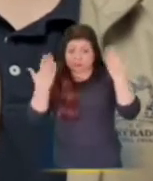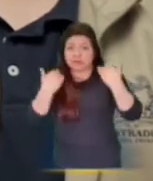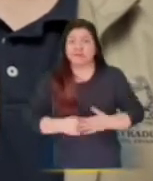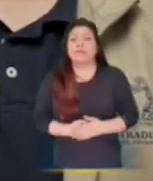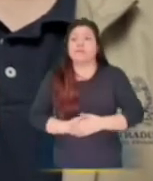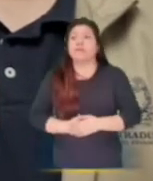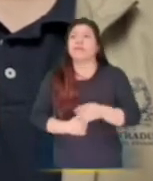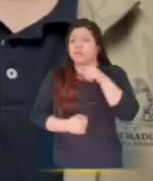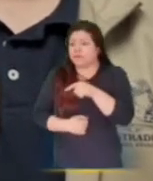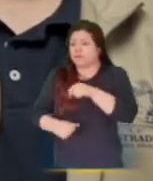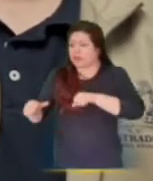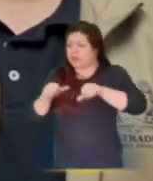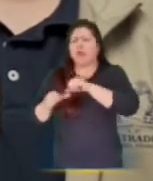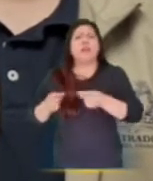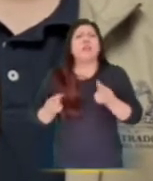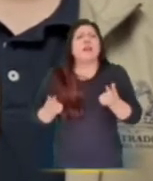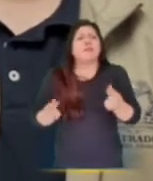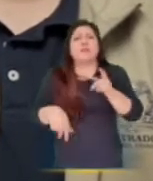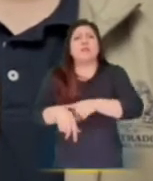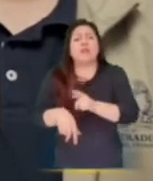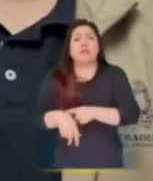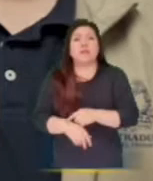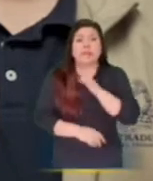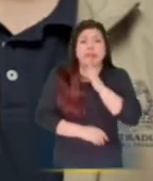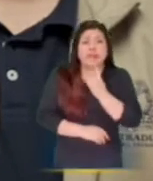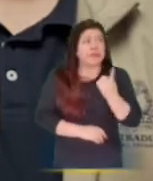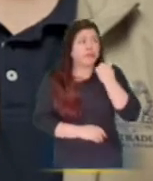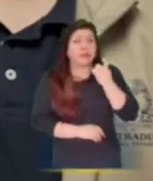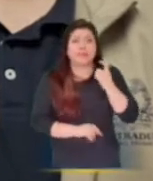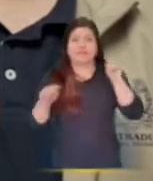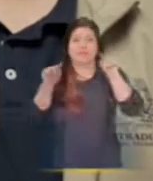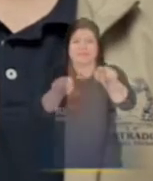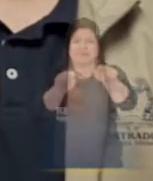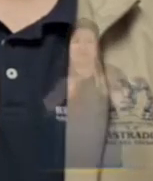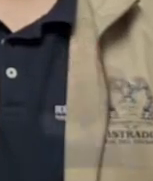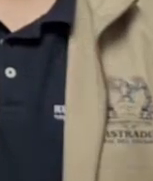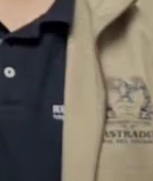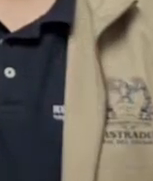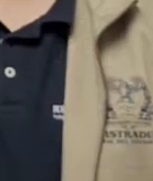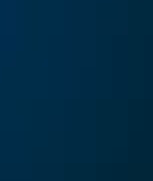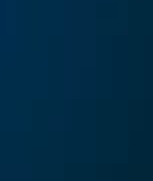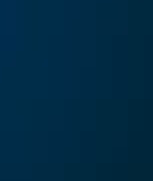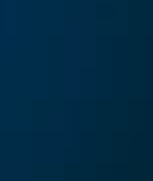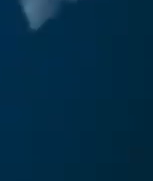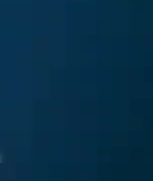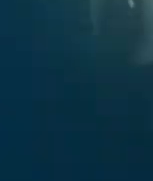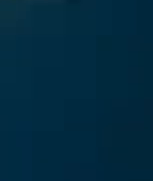Ya hice el trámite, no me demoré mucho tiempo. Faltas tú.